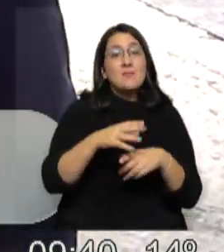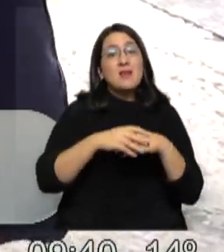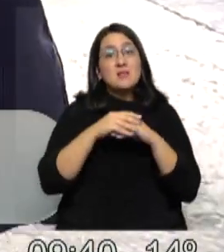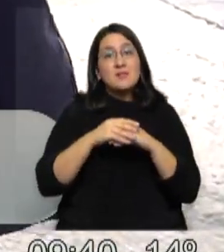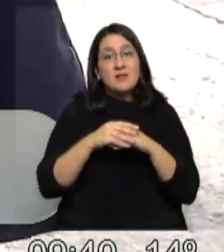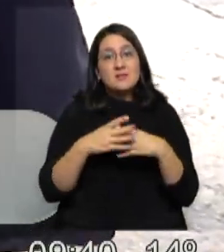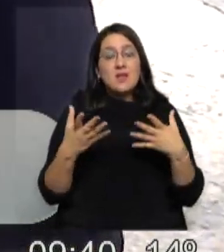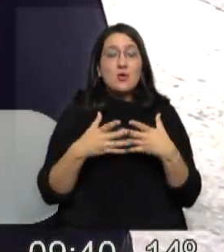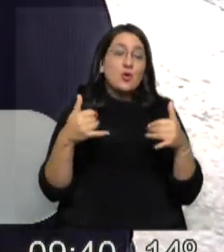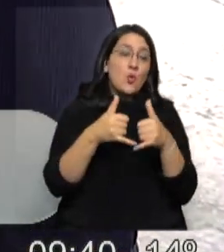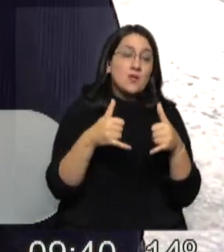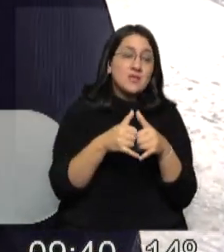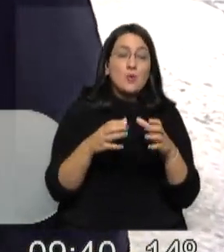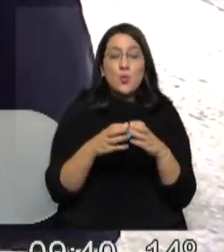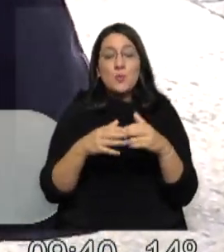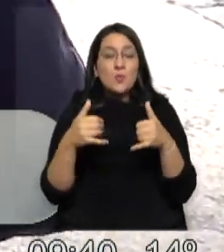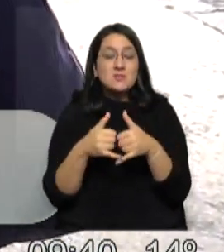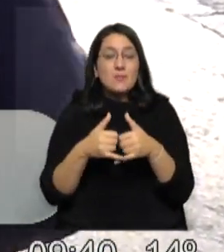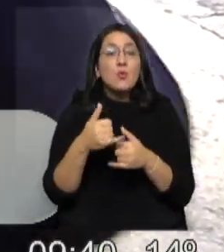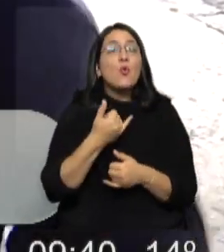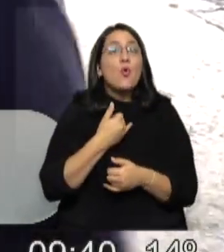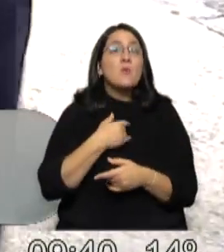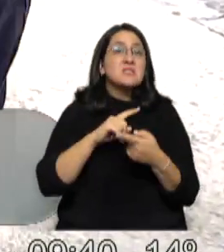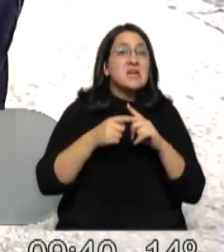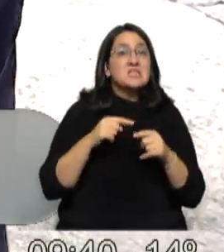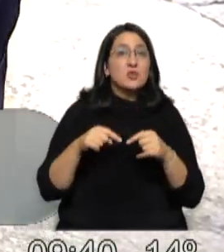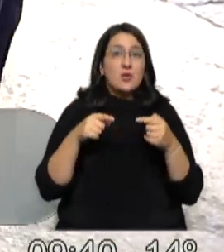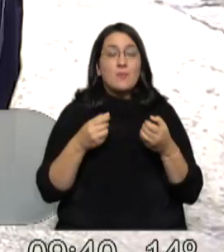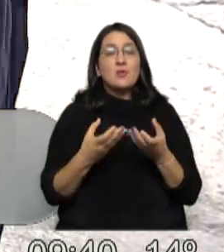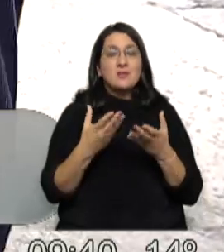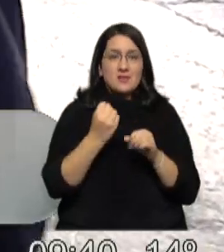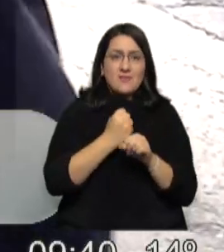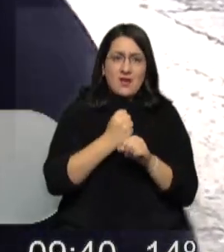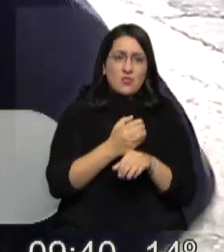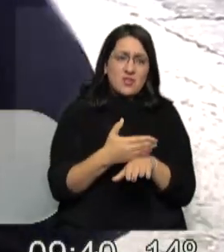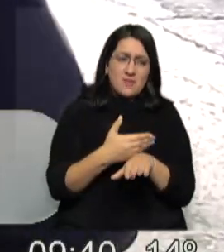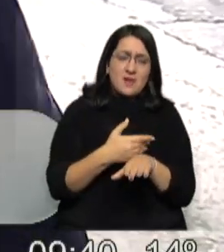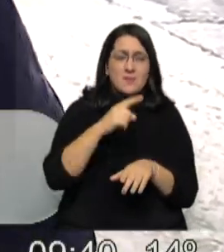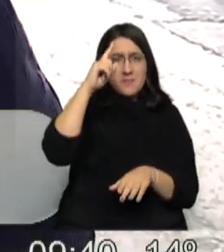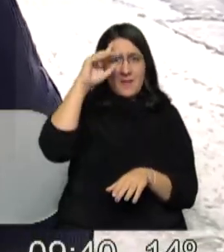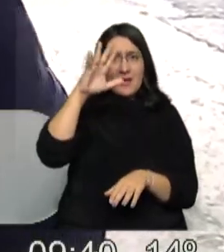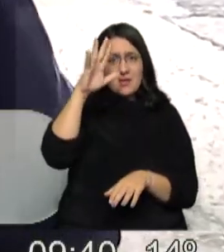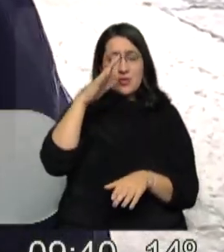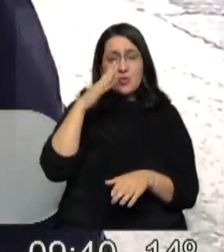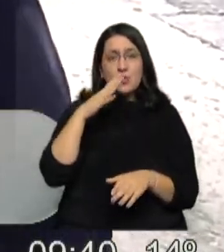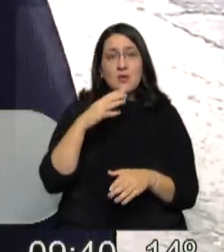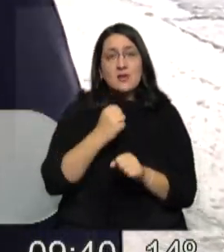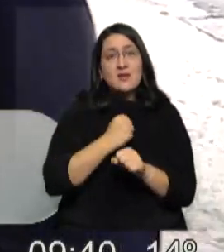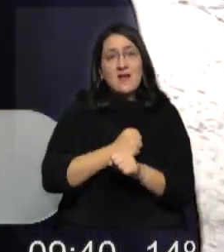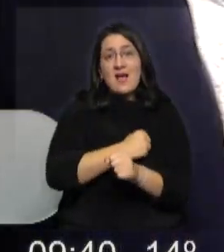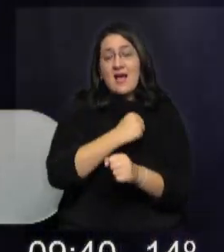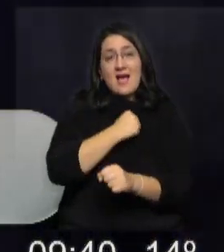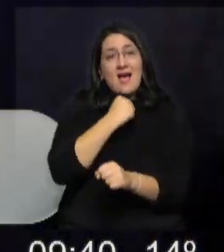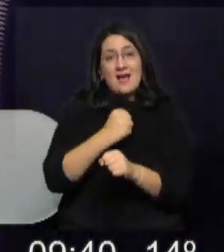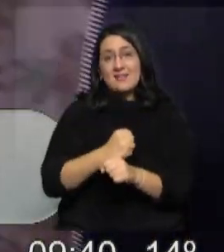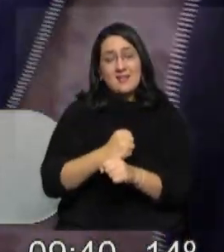de ahora con el WhatsApp, los grupos de WhatsApp, ¿cómo se lleva usted con eso? Porque lo vemos trabajando desde temprano y me imagino que le pegará hasta últimas horas de la tarde. Sí, sí, sin